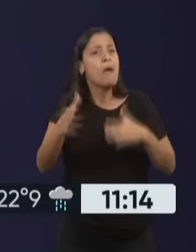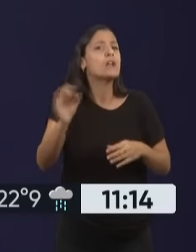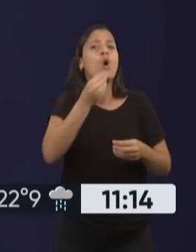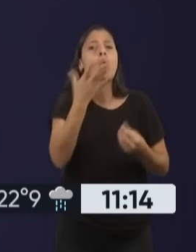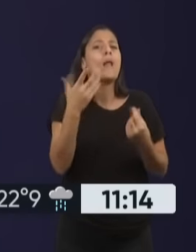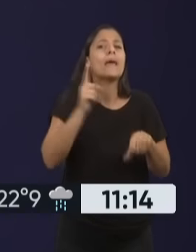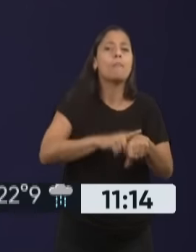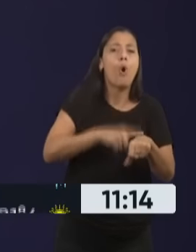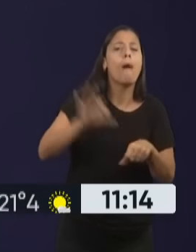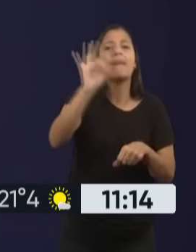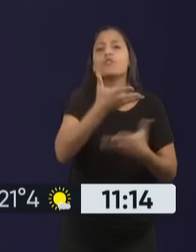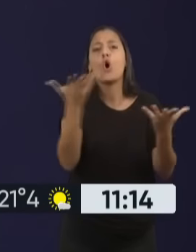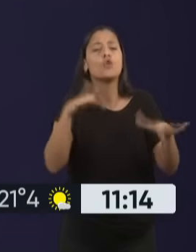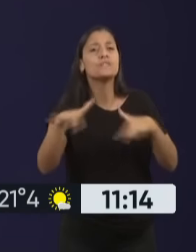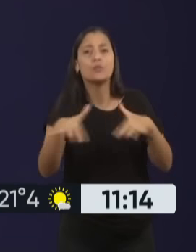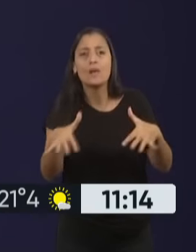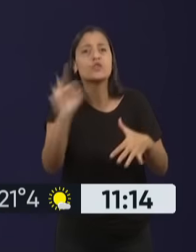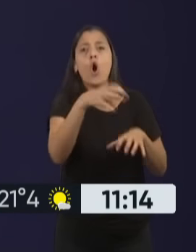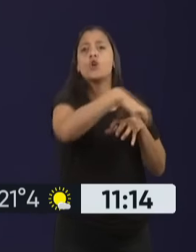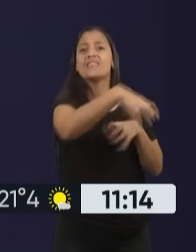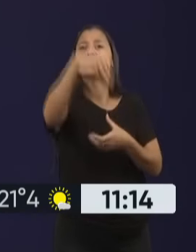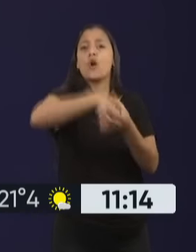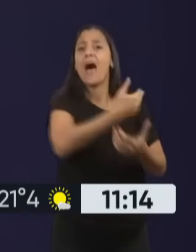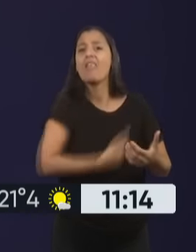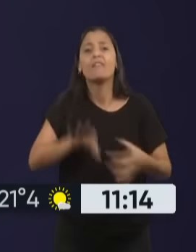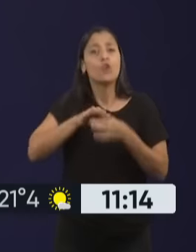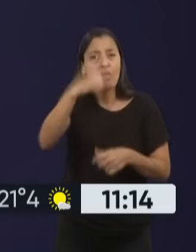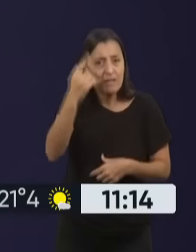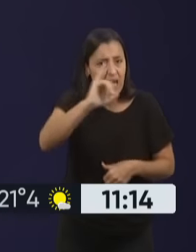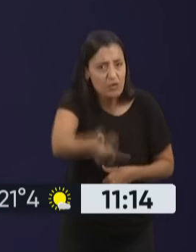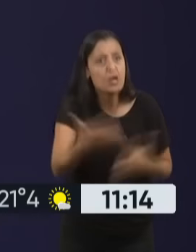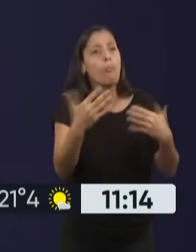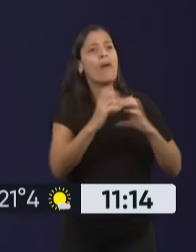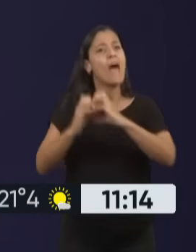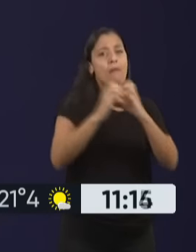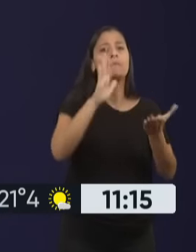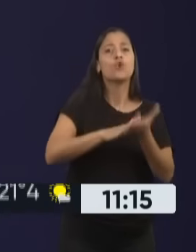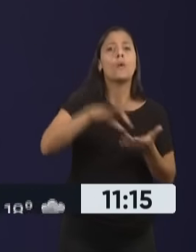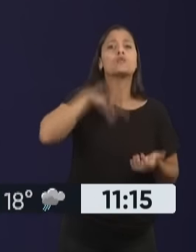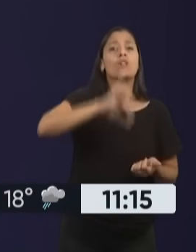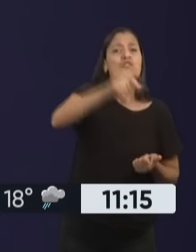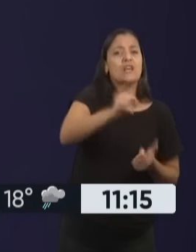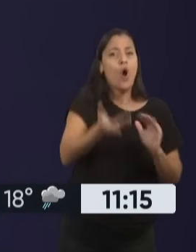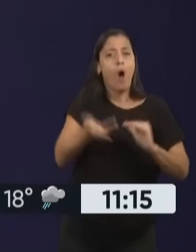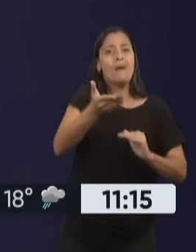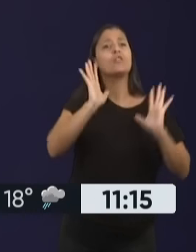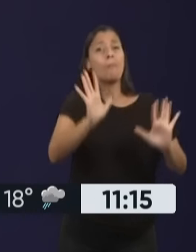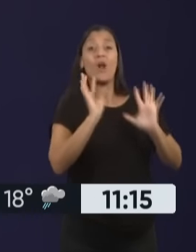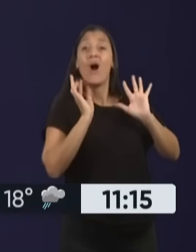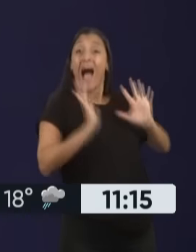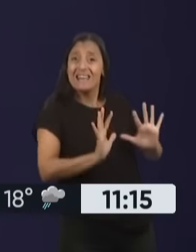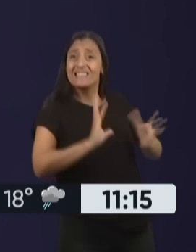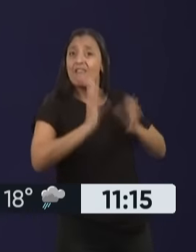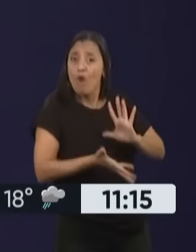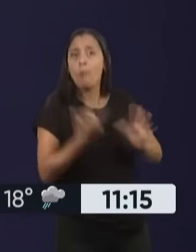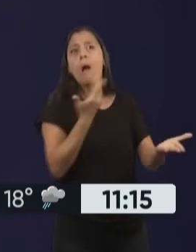en cualquier en cualquier sector del Estado pero nos parece realmente que fue absolutamente desatinada la manera en